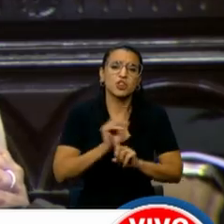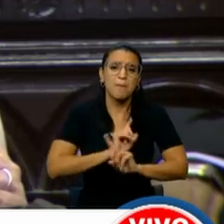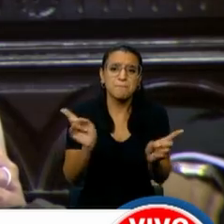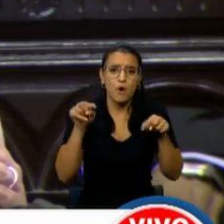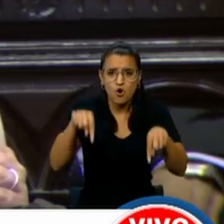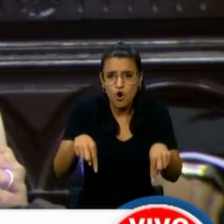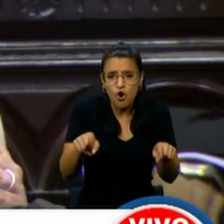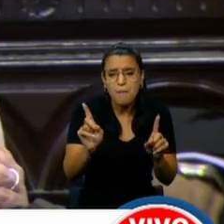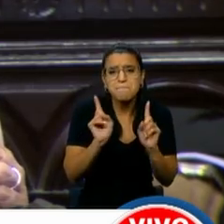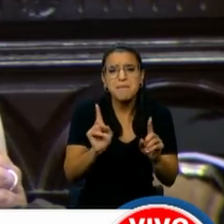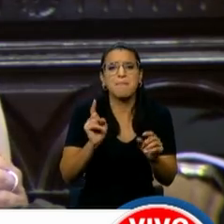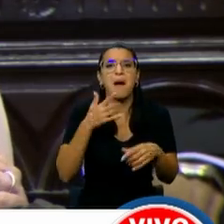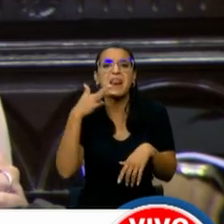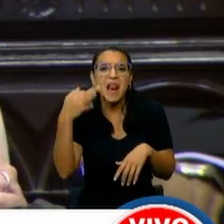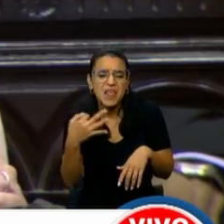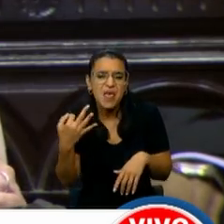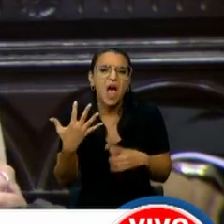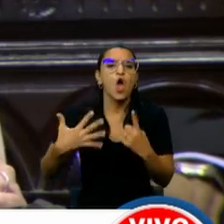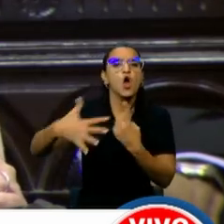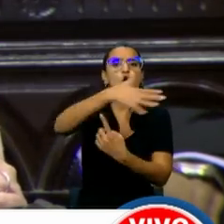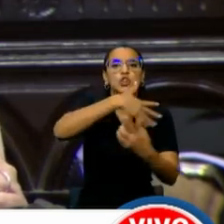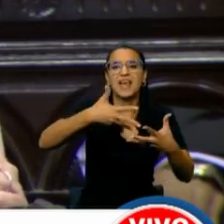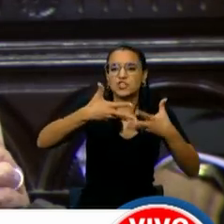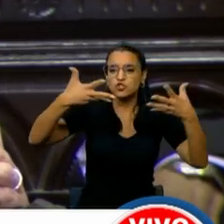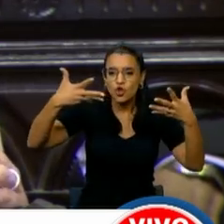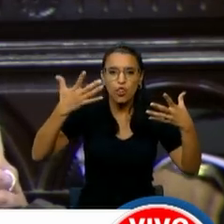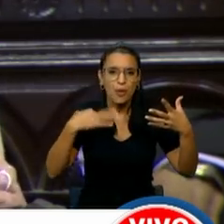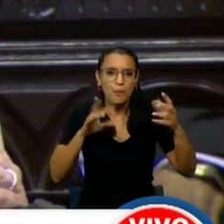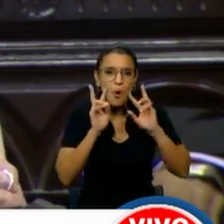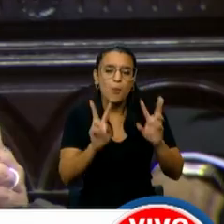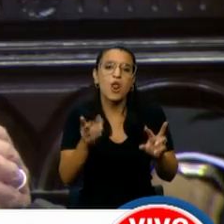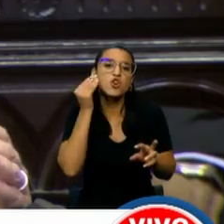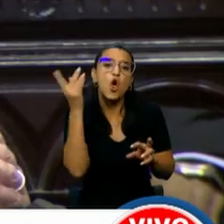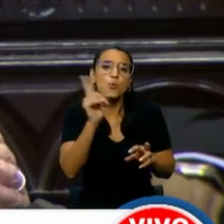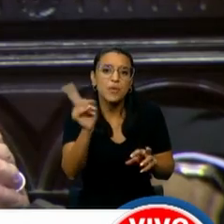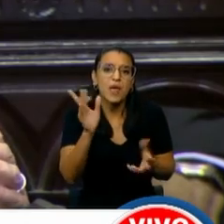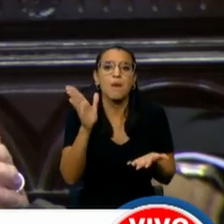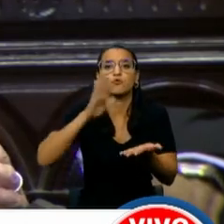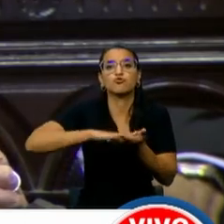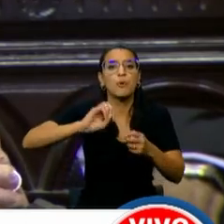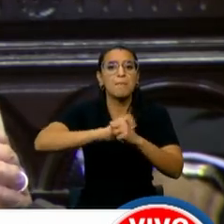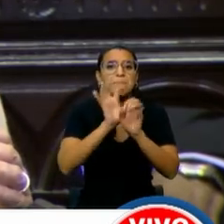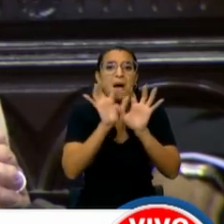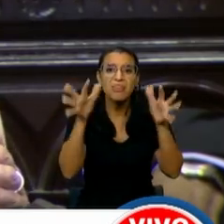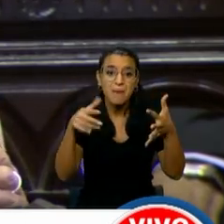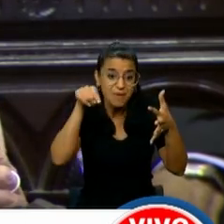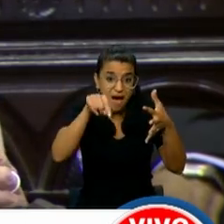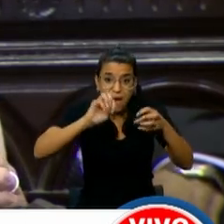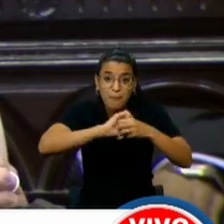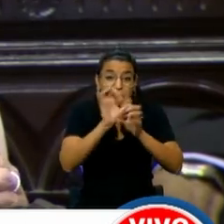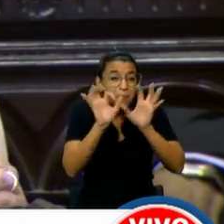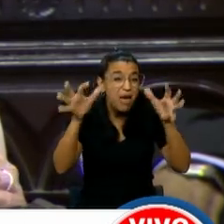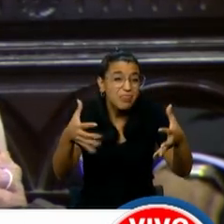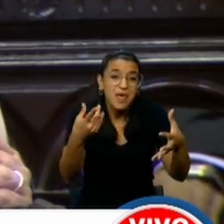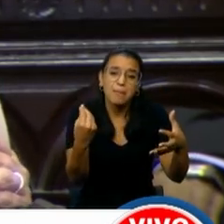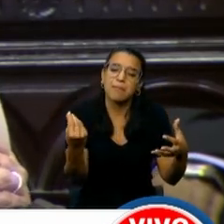estas en realidad que el contexto macro que tenemos nos podemos olvidar del contexto del fenómeno de la pandemia una pandemia que